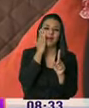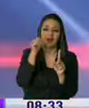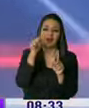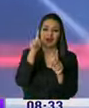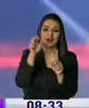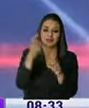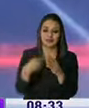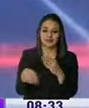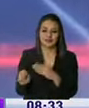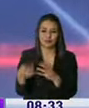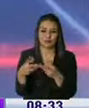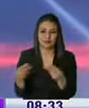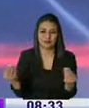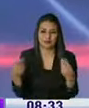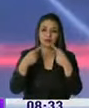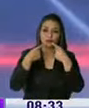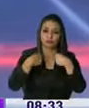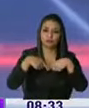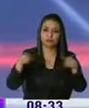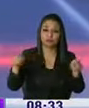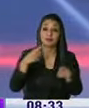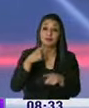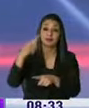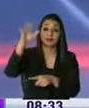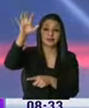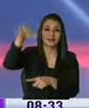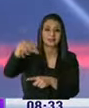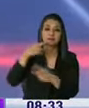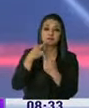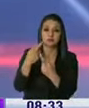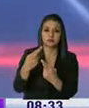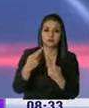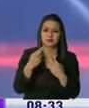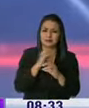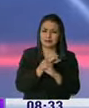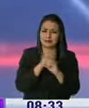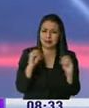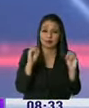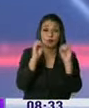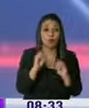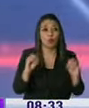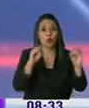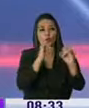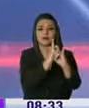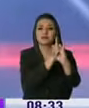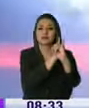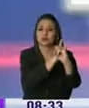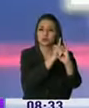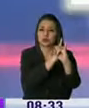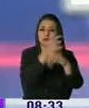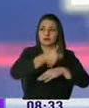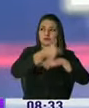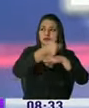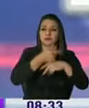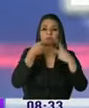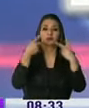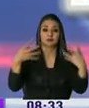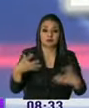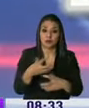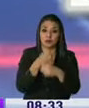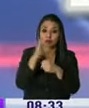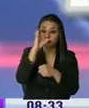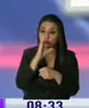Córdoba, dio a conocer que al no obtener una respuesta efectiva por parte de los responsables de la investigación y búsqueda para dar con